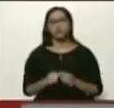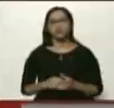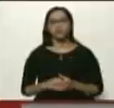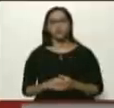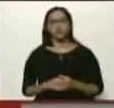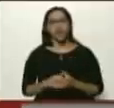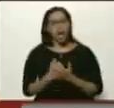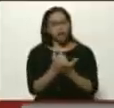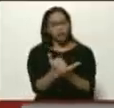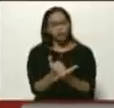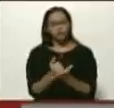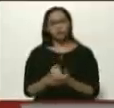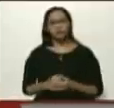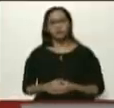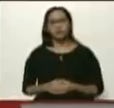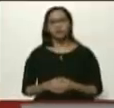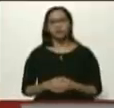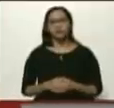Ayúdelo.